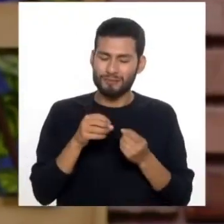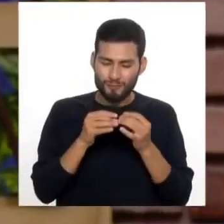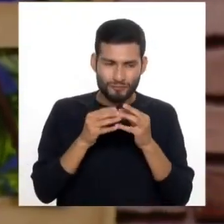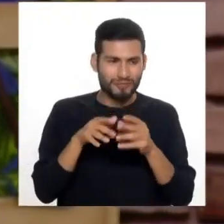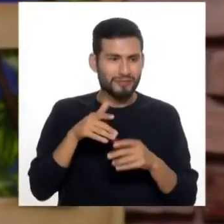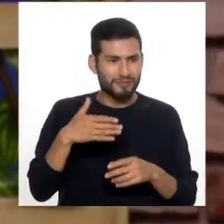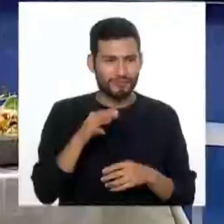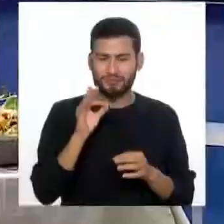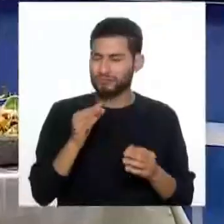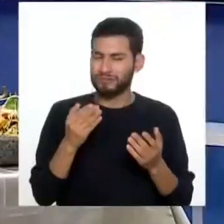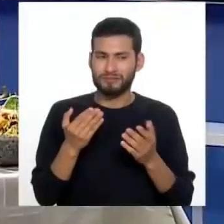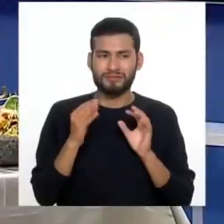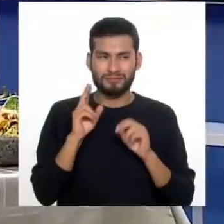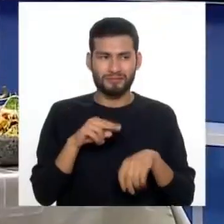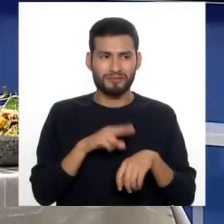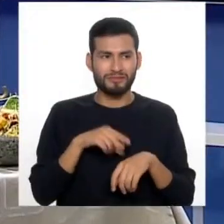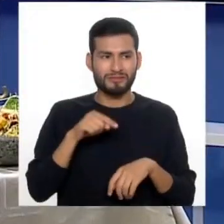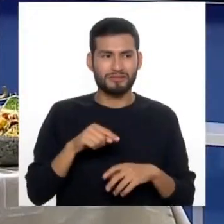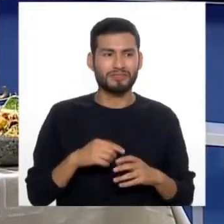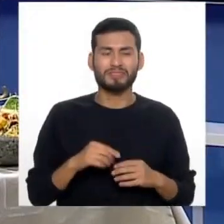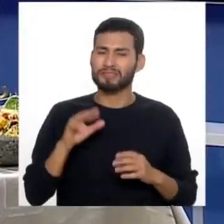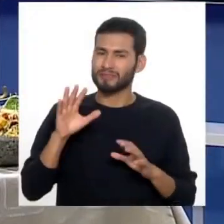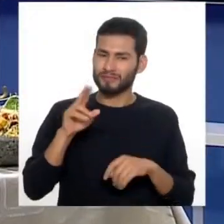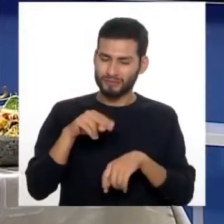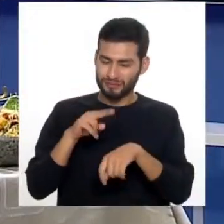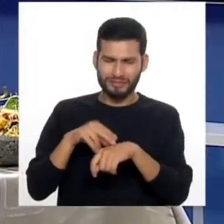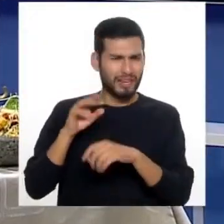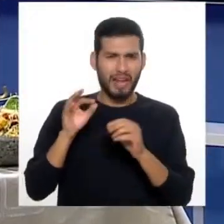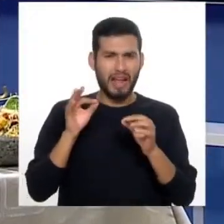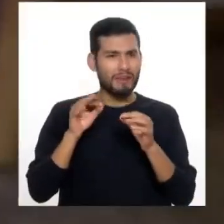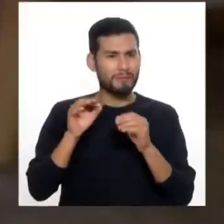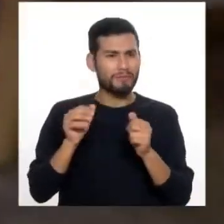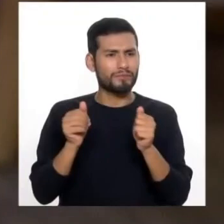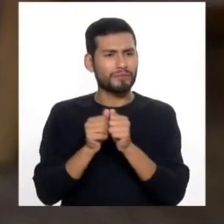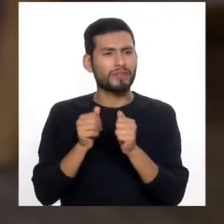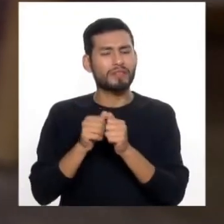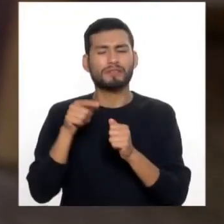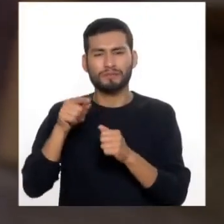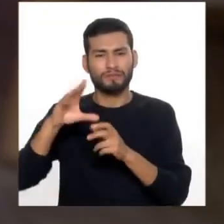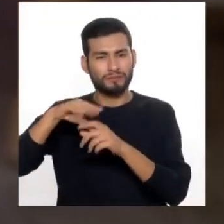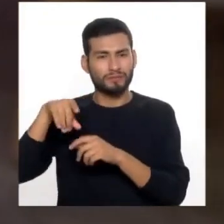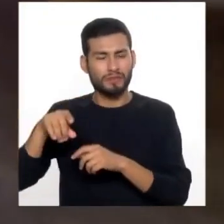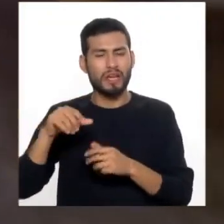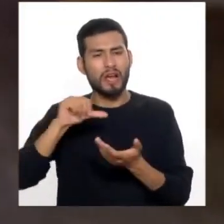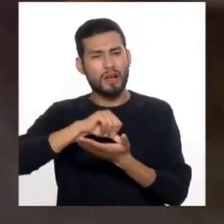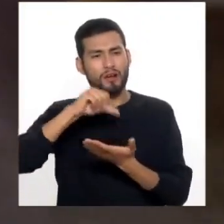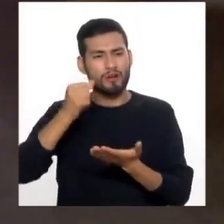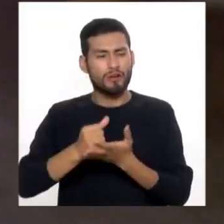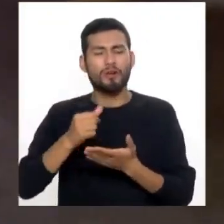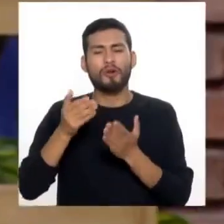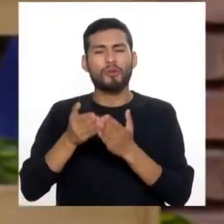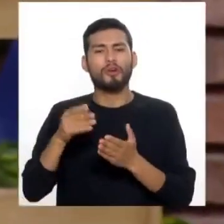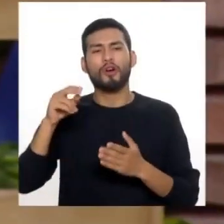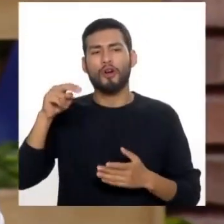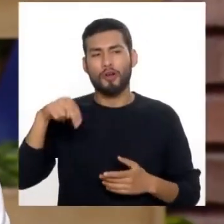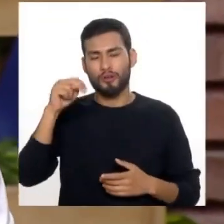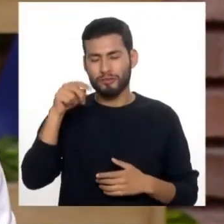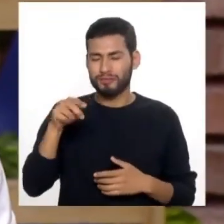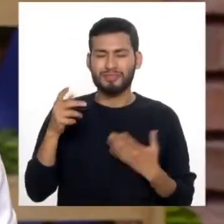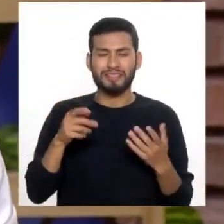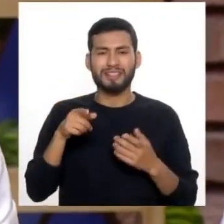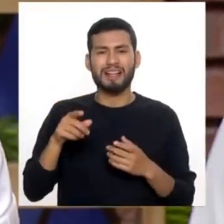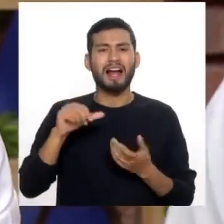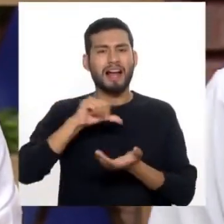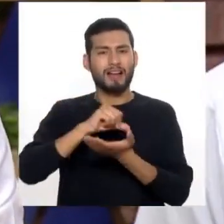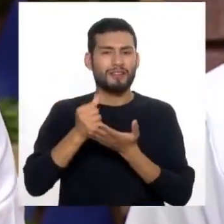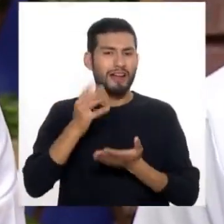clásico. El pescadito clásico. Claro. Cevichito, cevichito clásico. Clásico que acompaña nuestro Exacto. plato bandera, que es el arroz Puerto Norte, que es un, no es más que un arroz a la